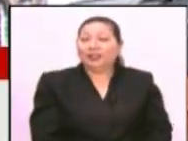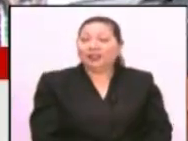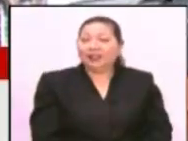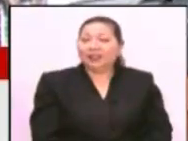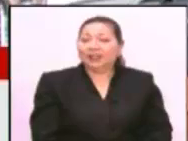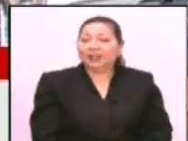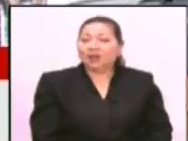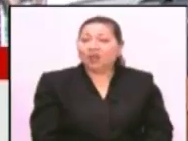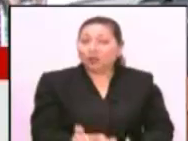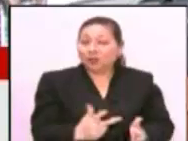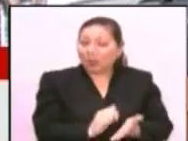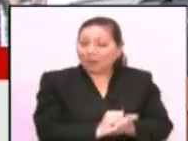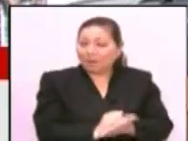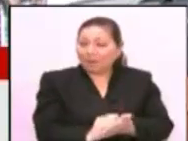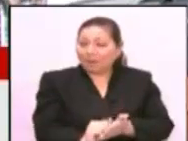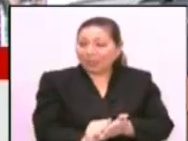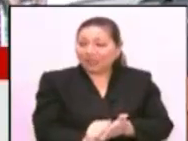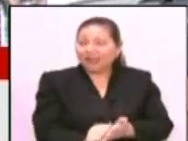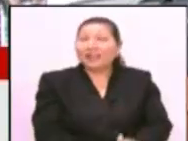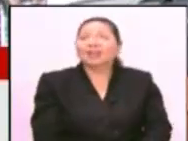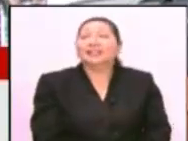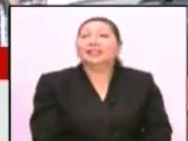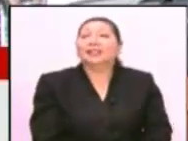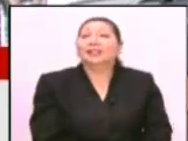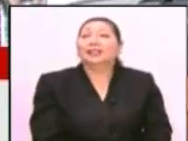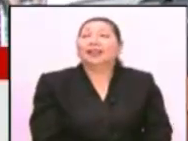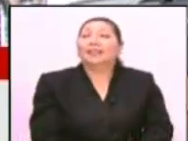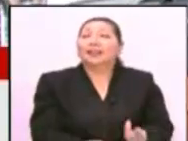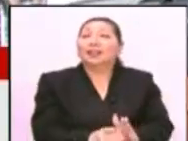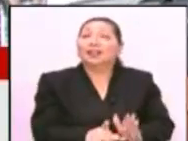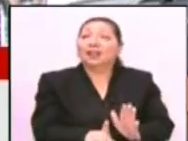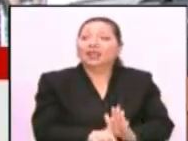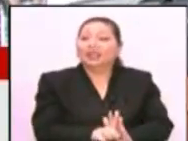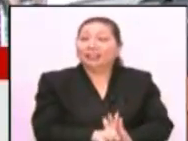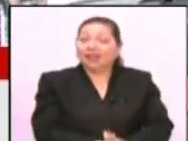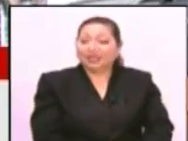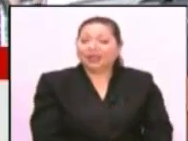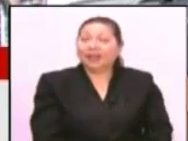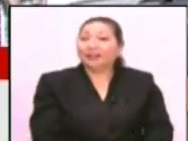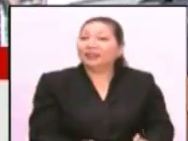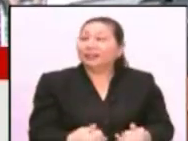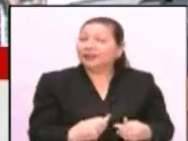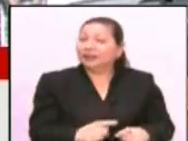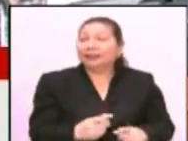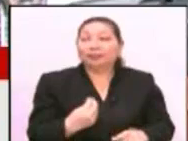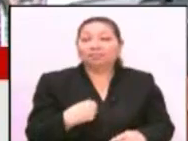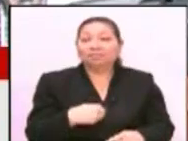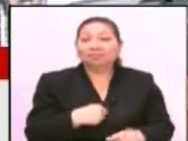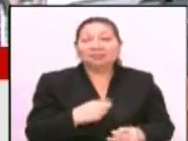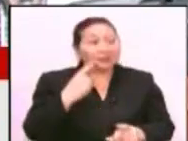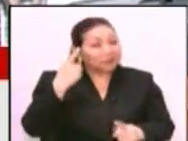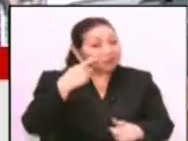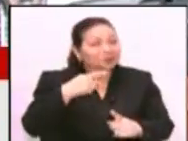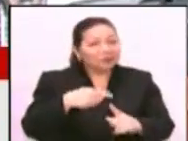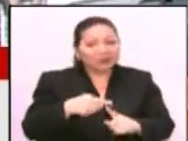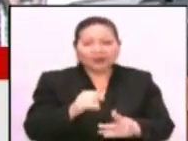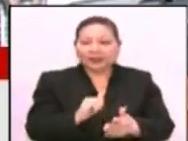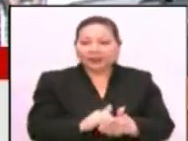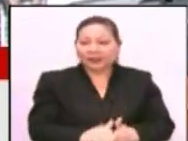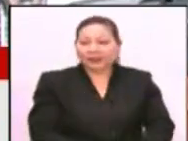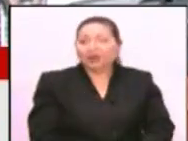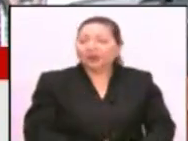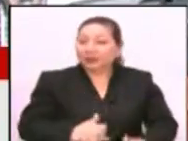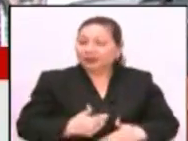últimos 8 meses de lo que va de la vigencia del decreto legislativo. Y eso nos permite a nosotros proyectar que vamos